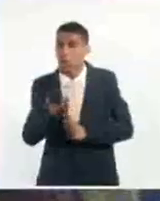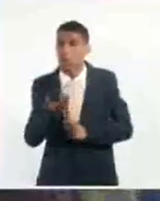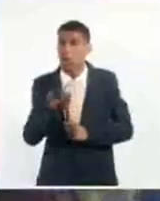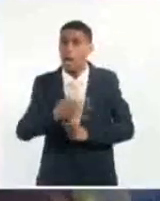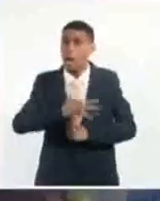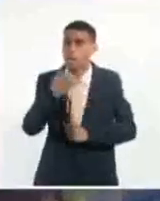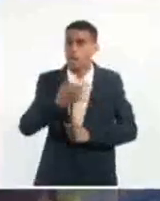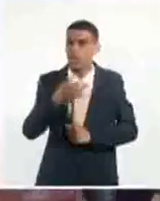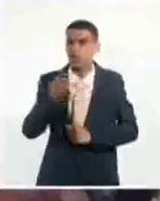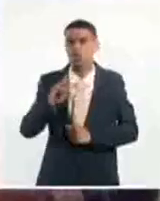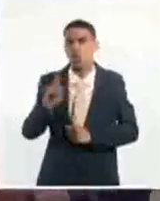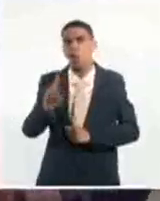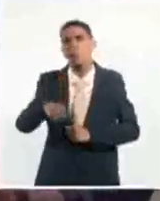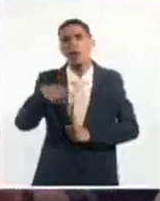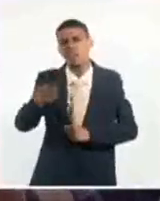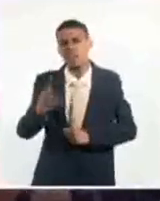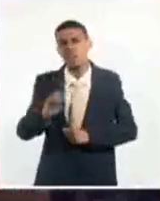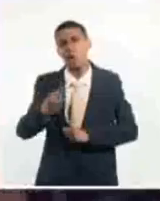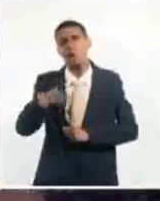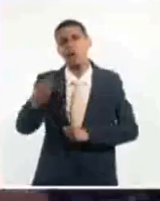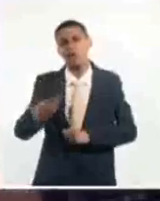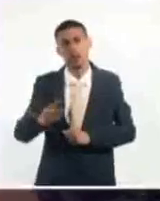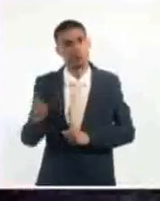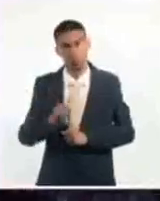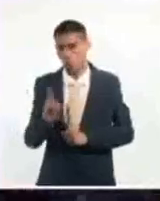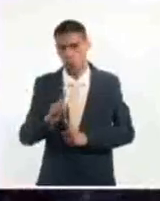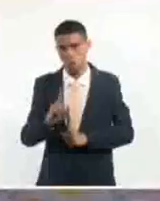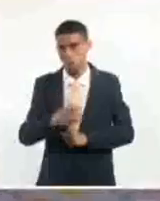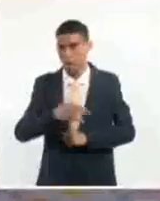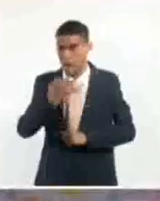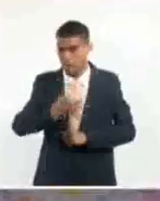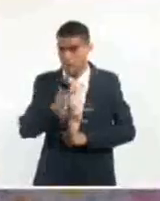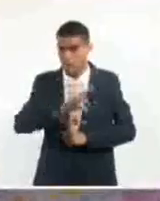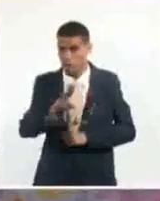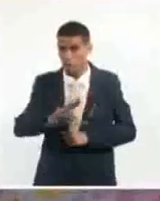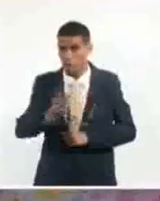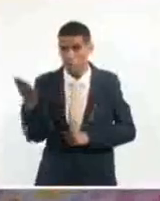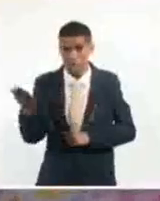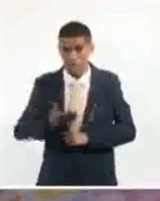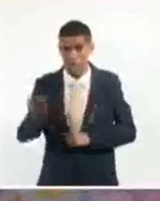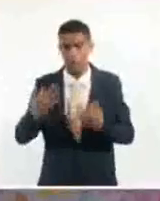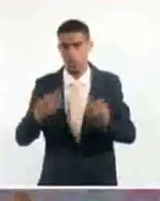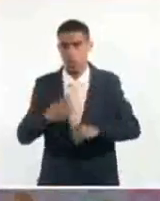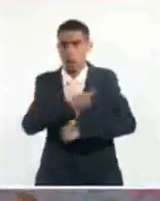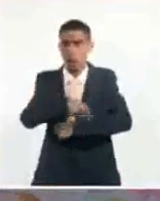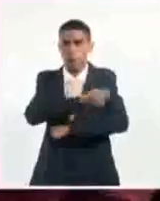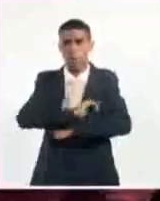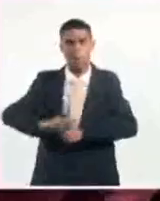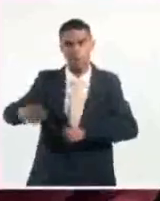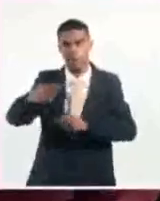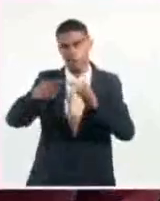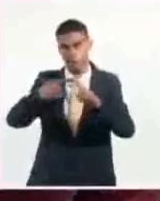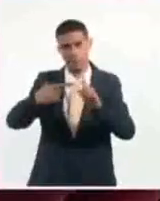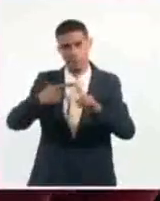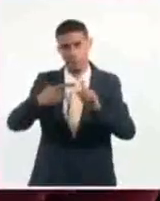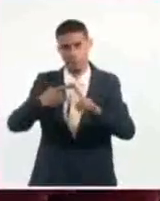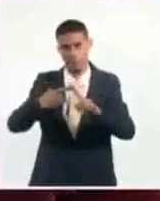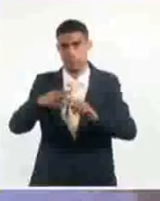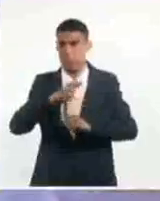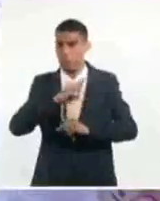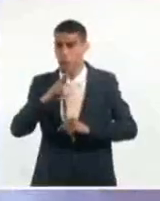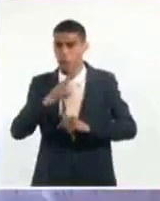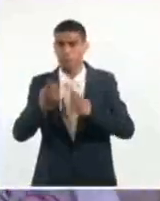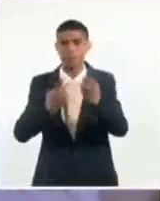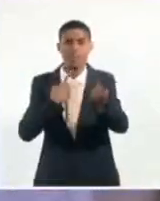dejemos para mañana. Nos tienen que sobrar, tienen que haber un derroche de atención, de respuesta, de